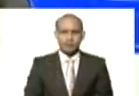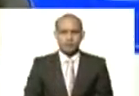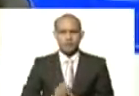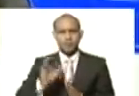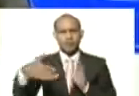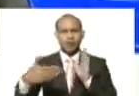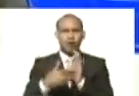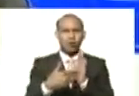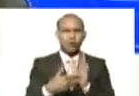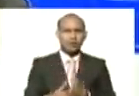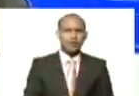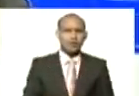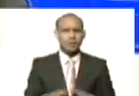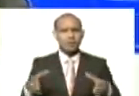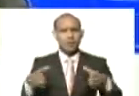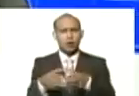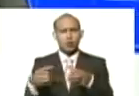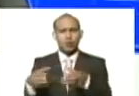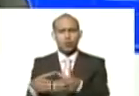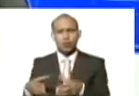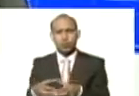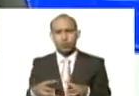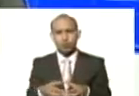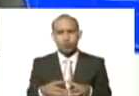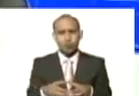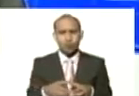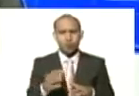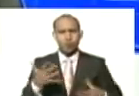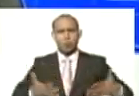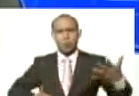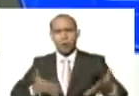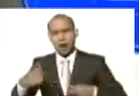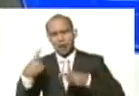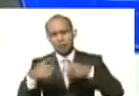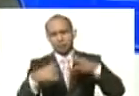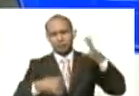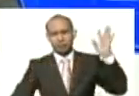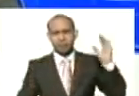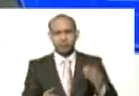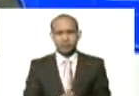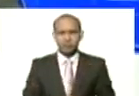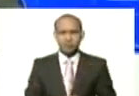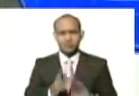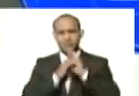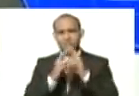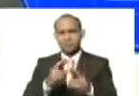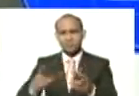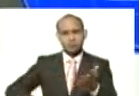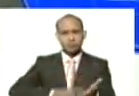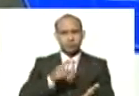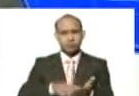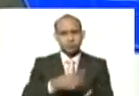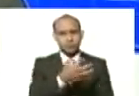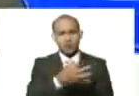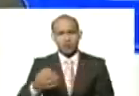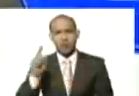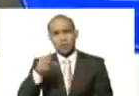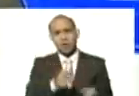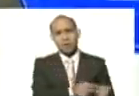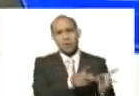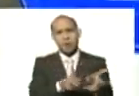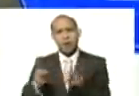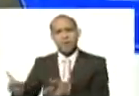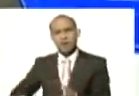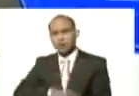contra grupos delincuenciales de todo tipo. Resultados concretos. Porque además es planificado para